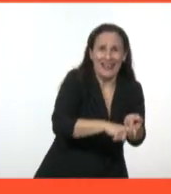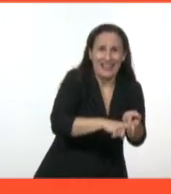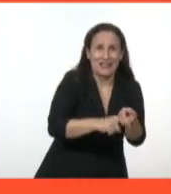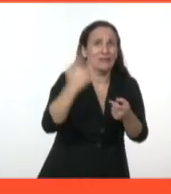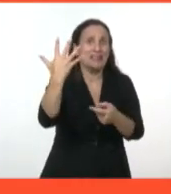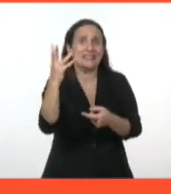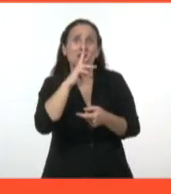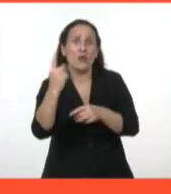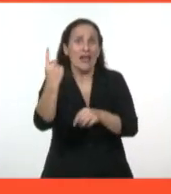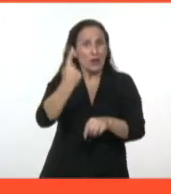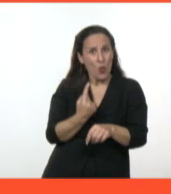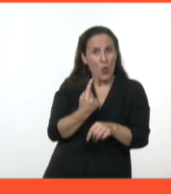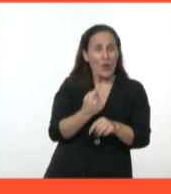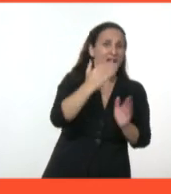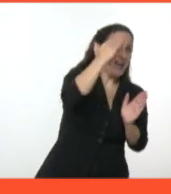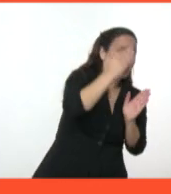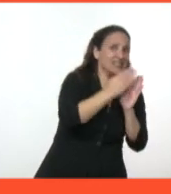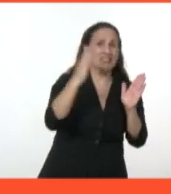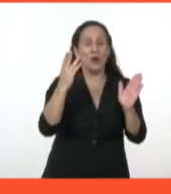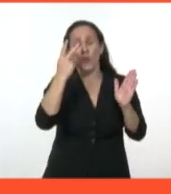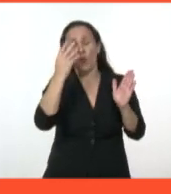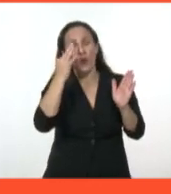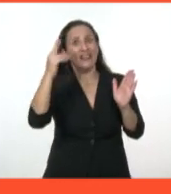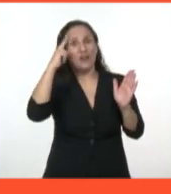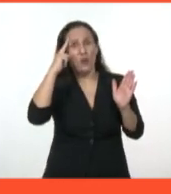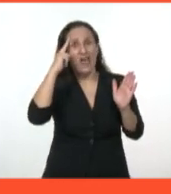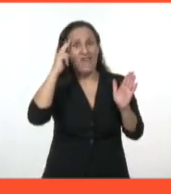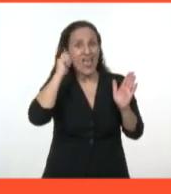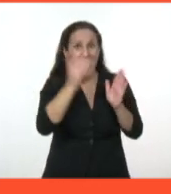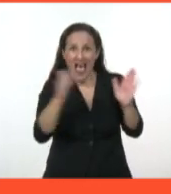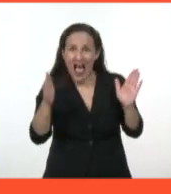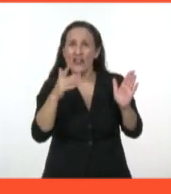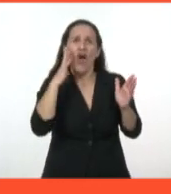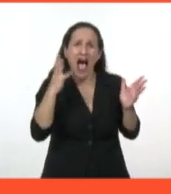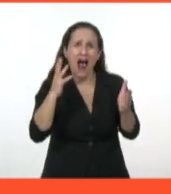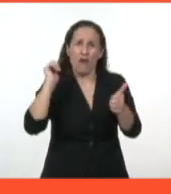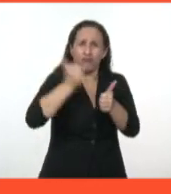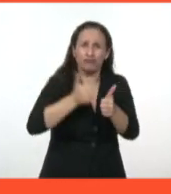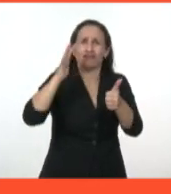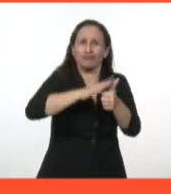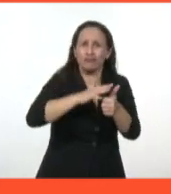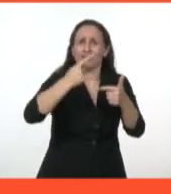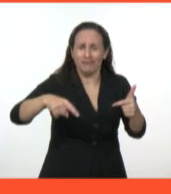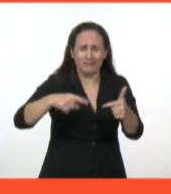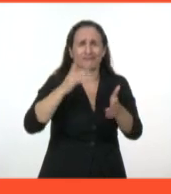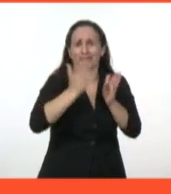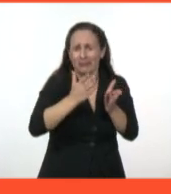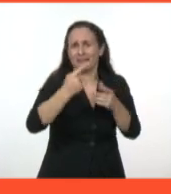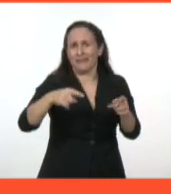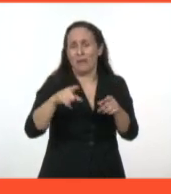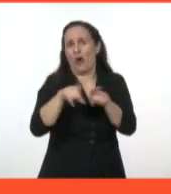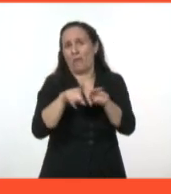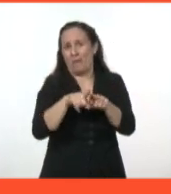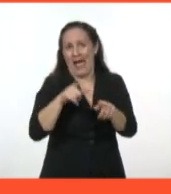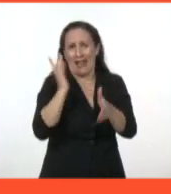mujeres y niñas entre los 15 y los 49 años ha sufrido violencia sexual y/o física por parte de un compañero sentimental.